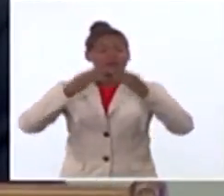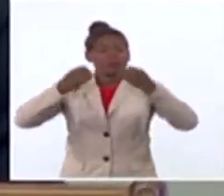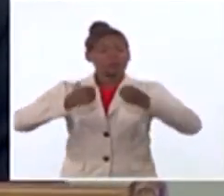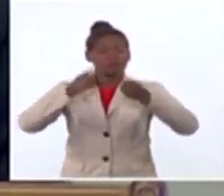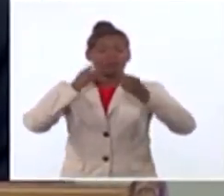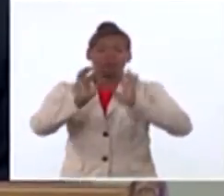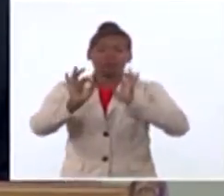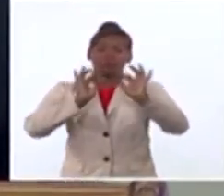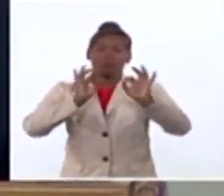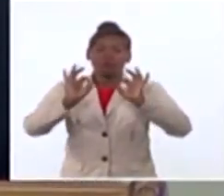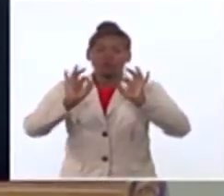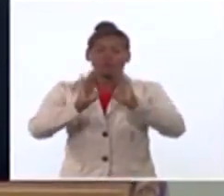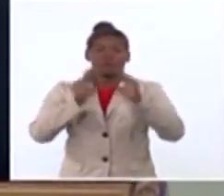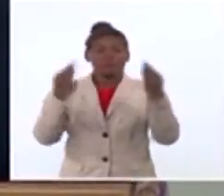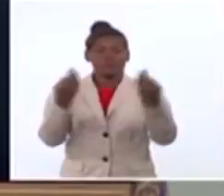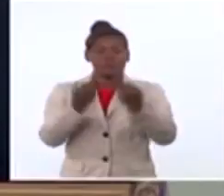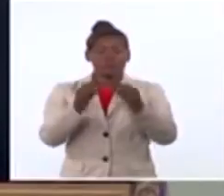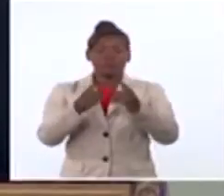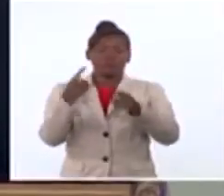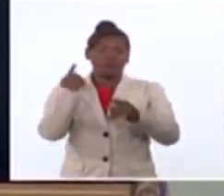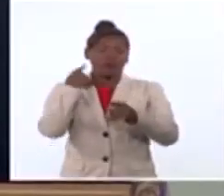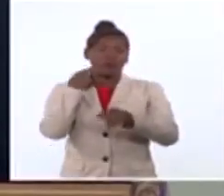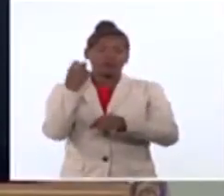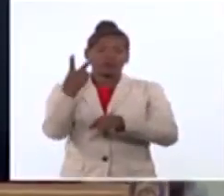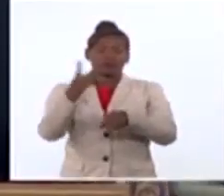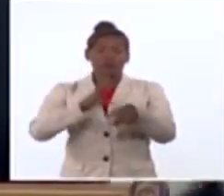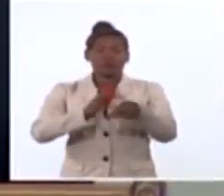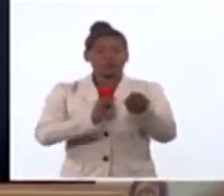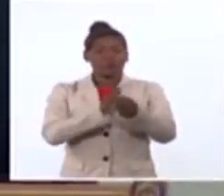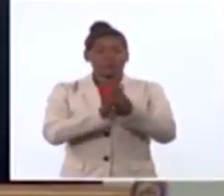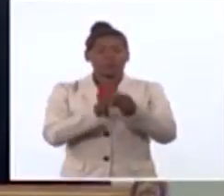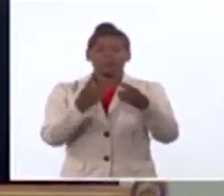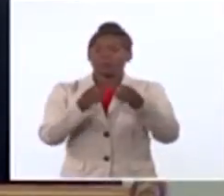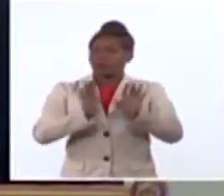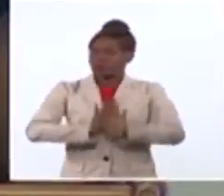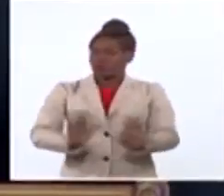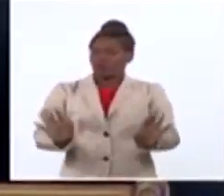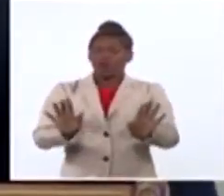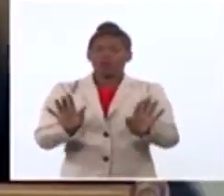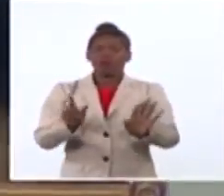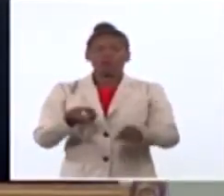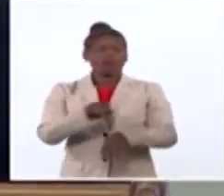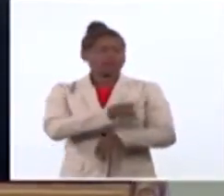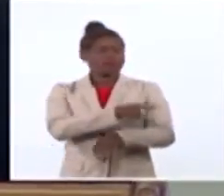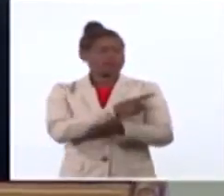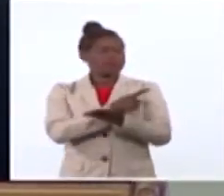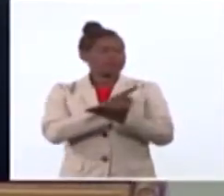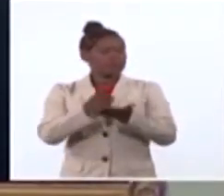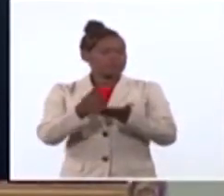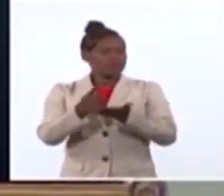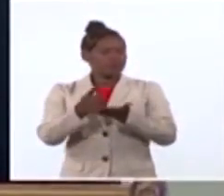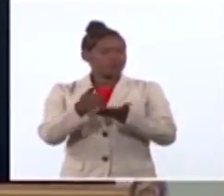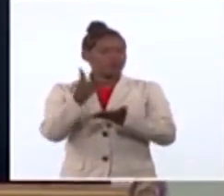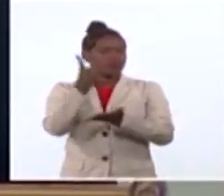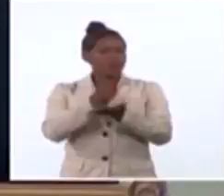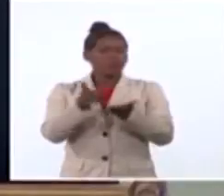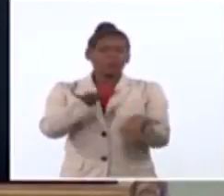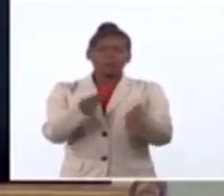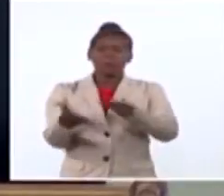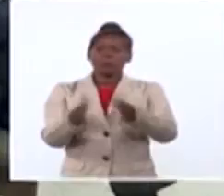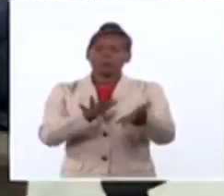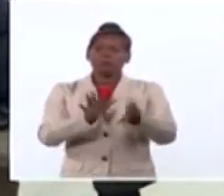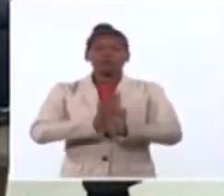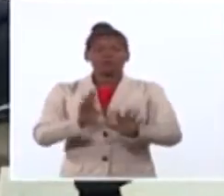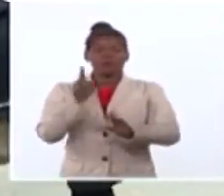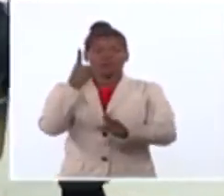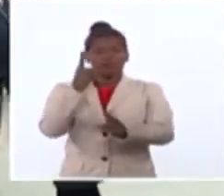estos 2 años de pandemia. Y bueno, felizmente la semana pasada o la anterior quizá tuvimos ya